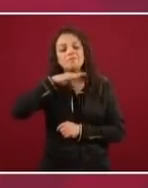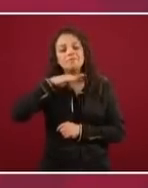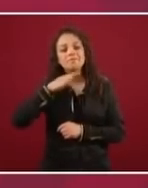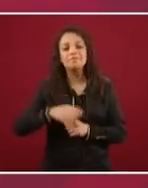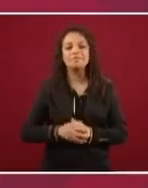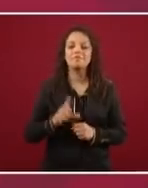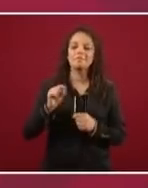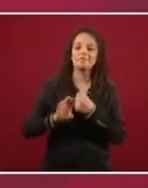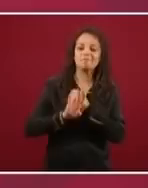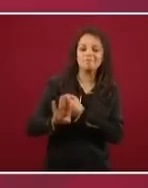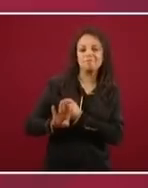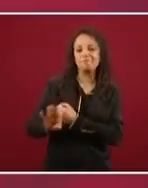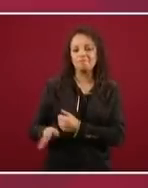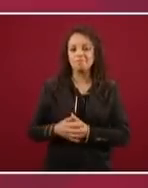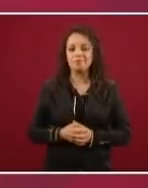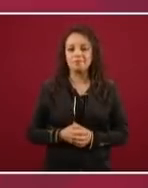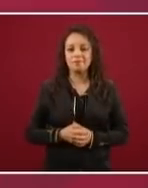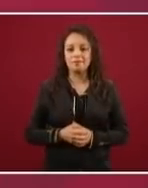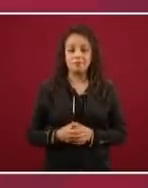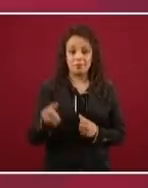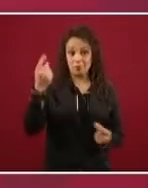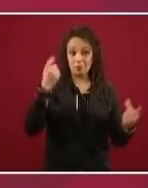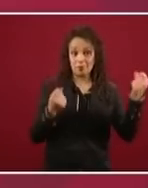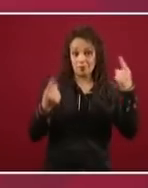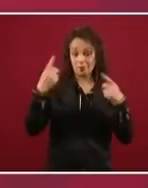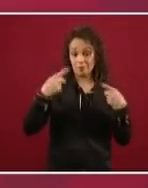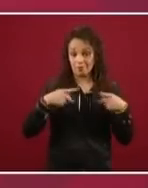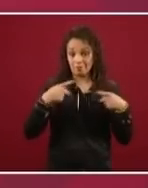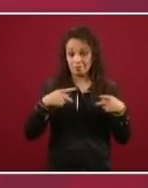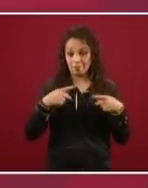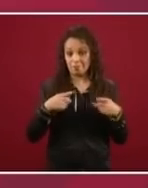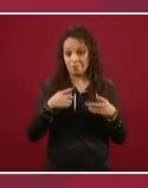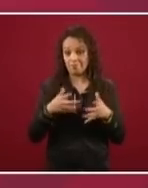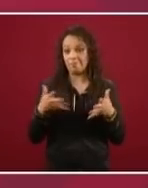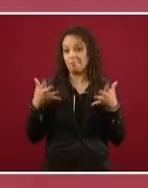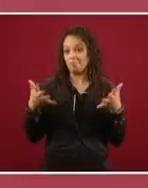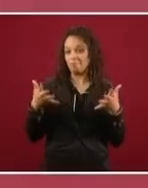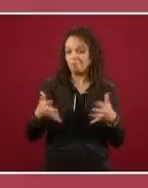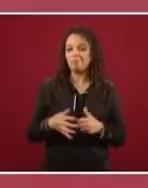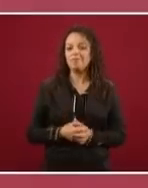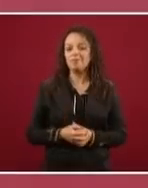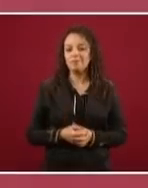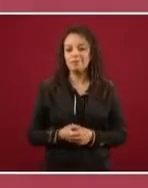que quisieran algunos imágenes de fotos